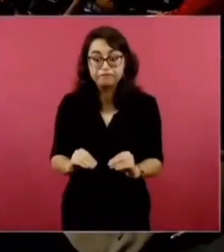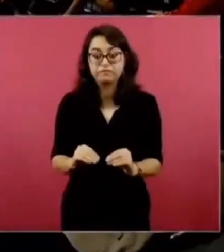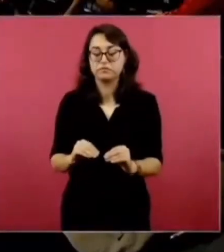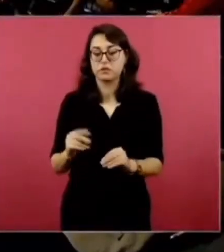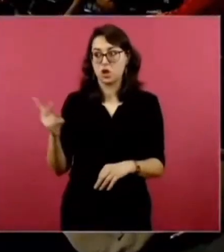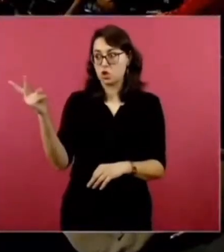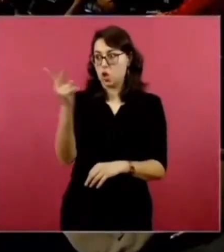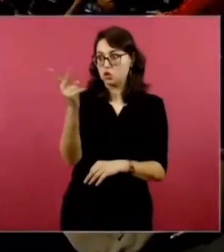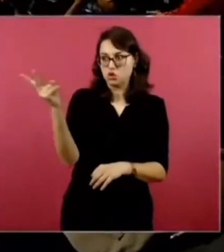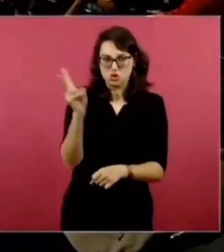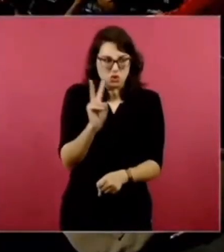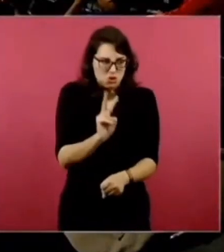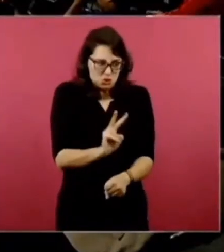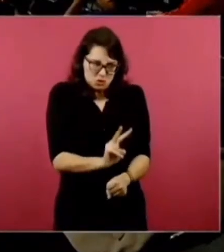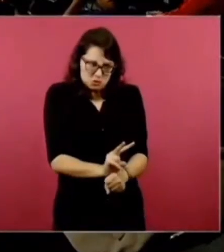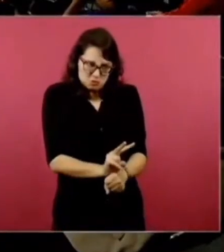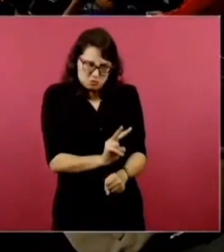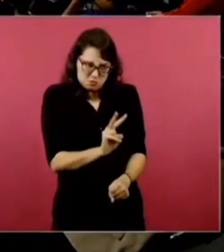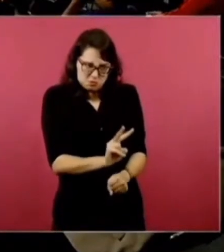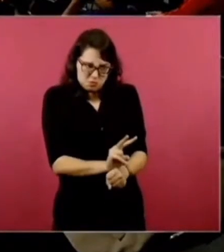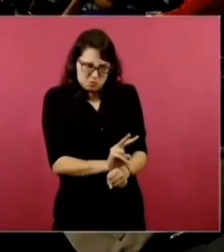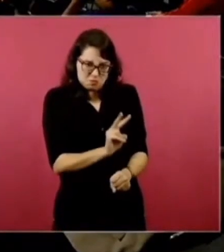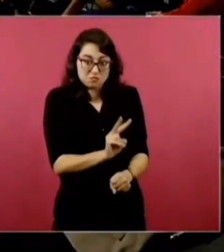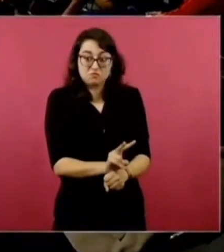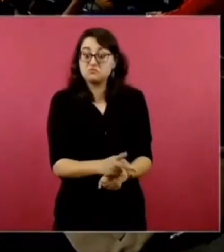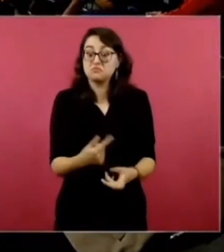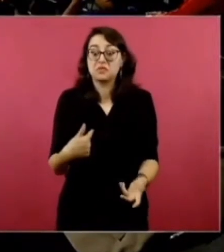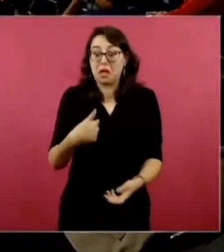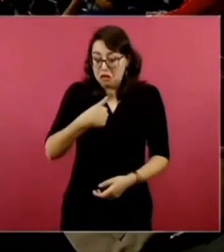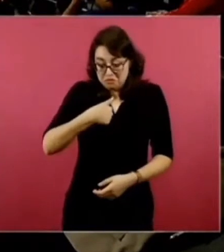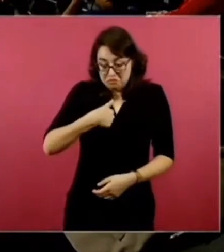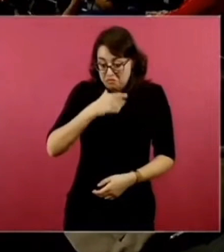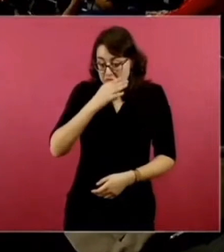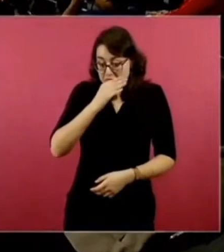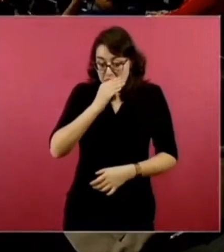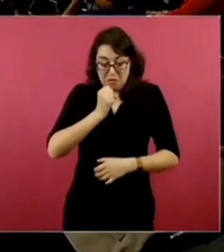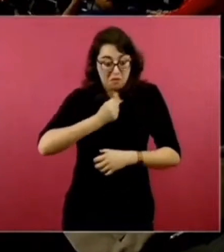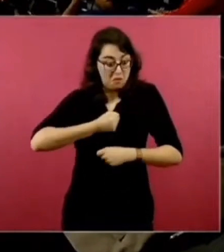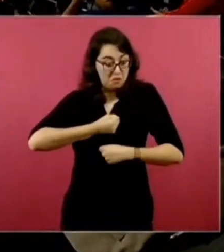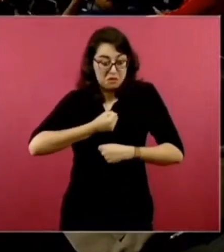censores. Ya no puedo hablar de muchas cosas.